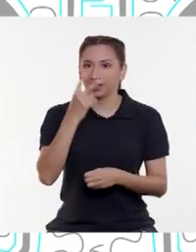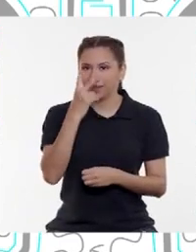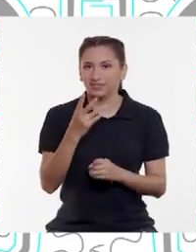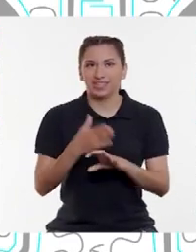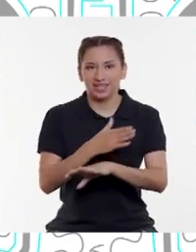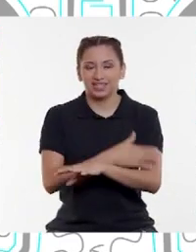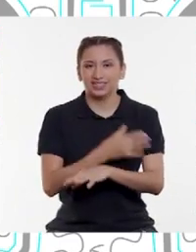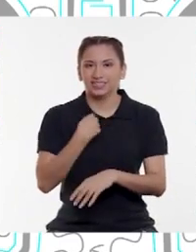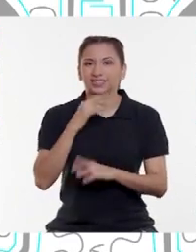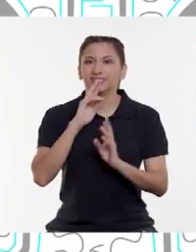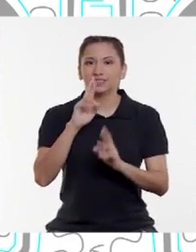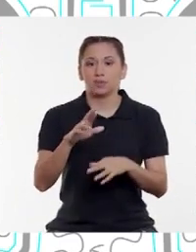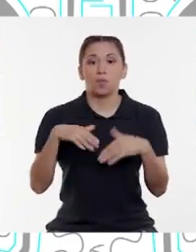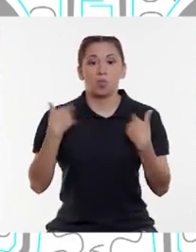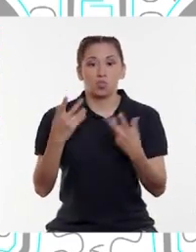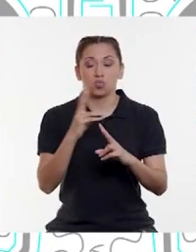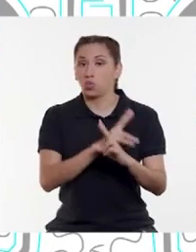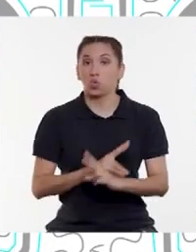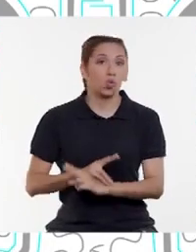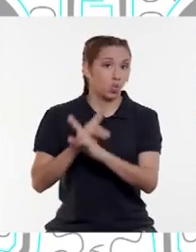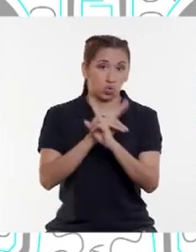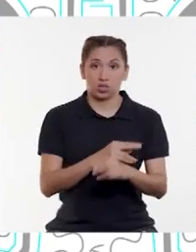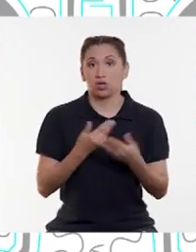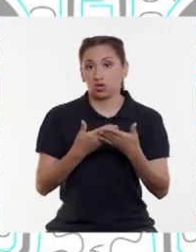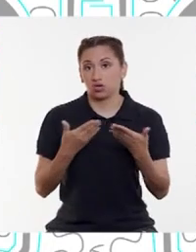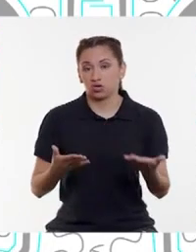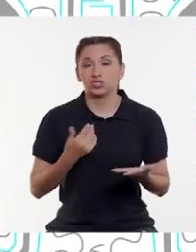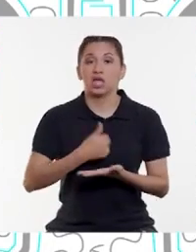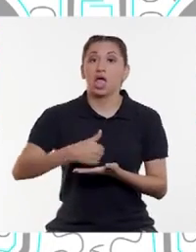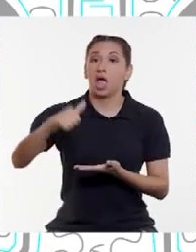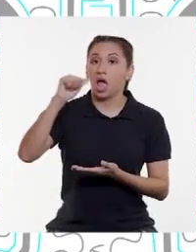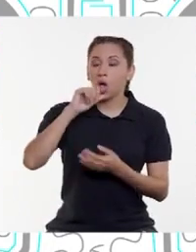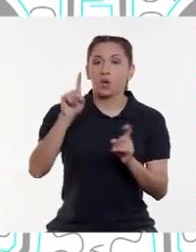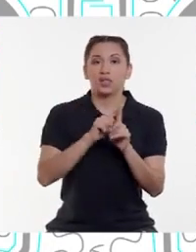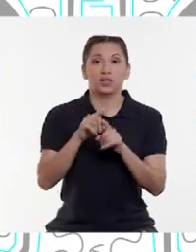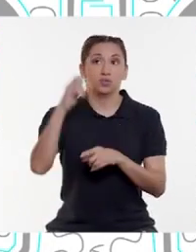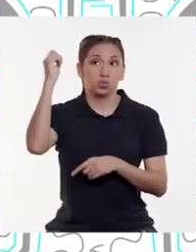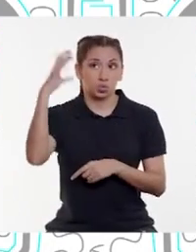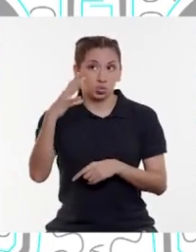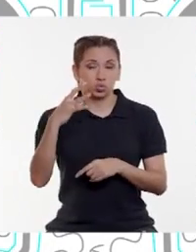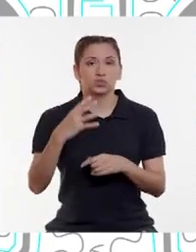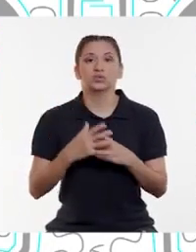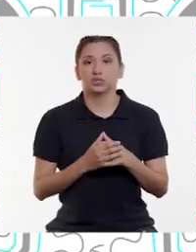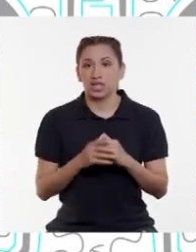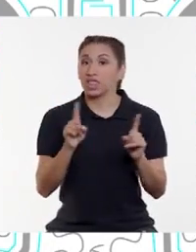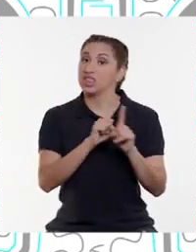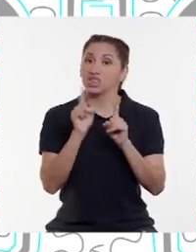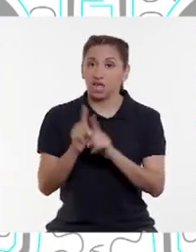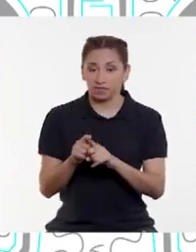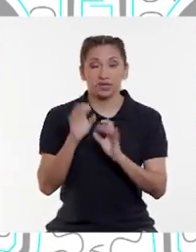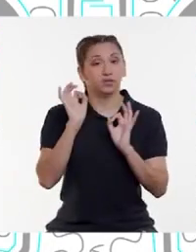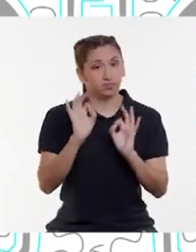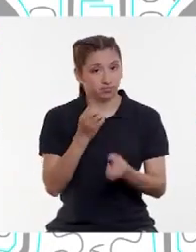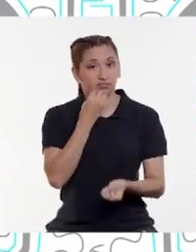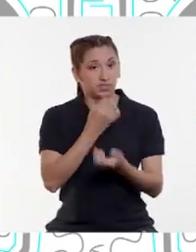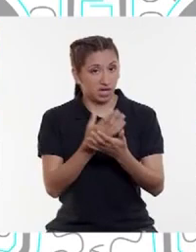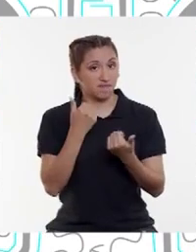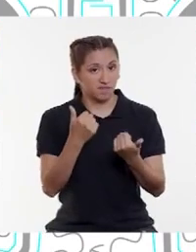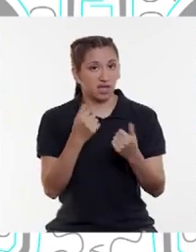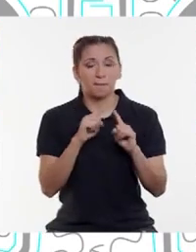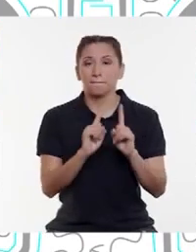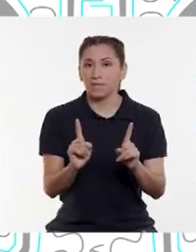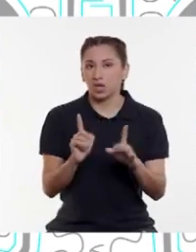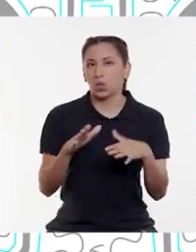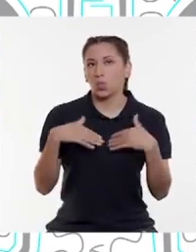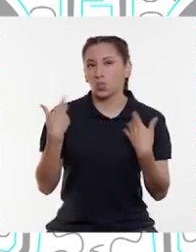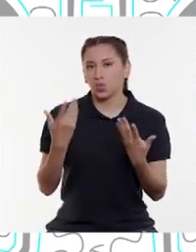había respondido que podríamos cuidar recursos, como el agua y la electricidad, que también es correcto, pero